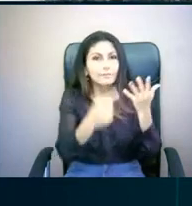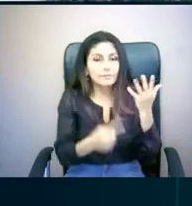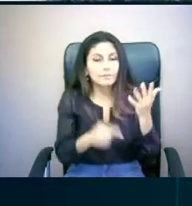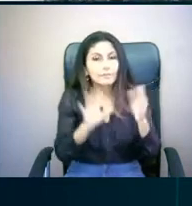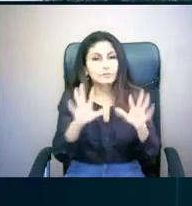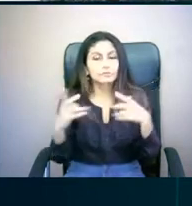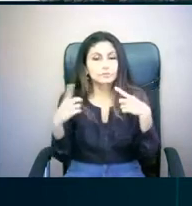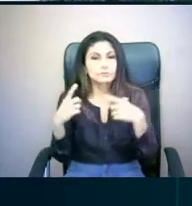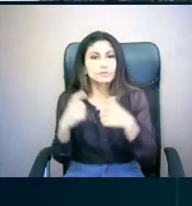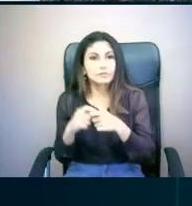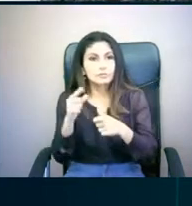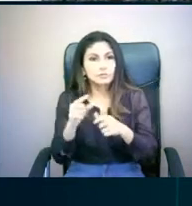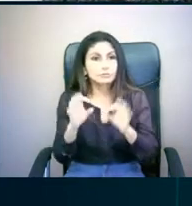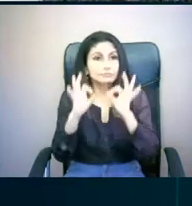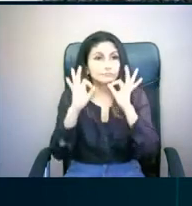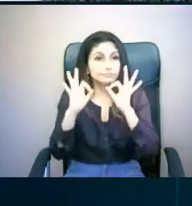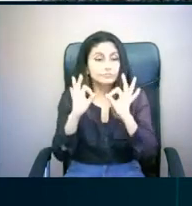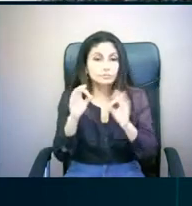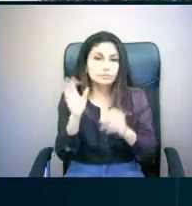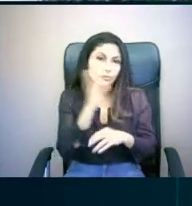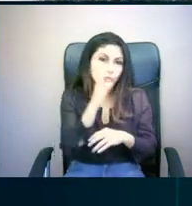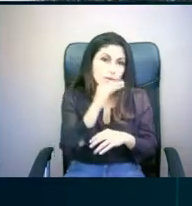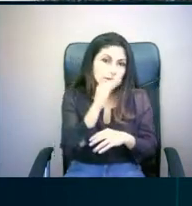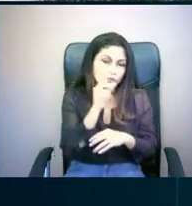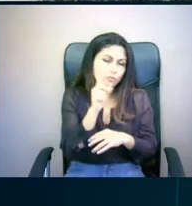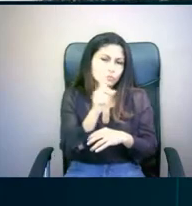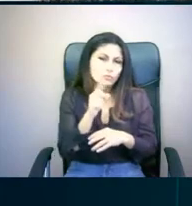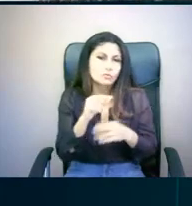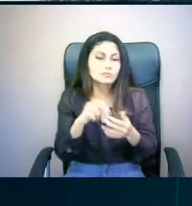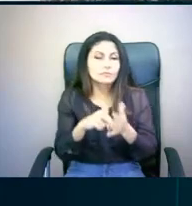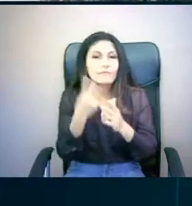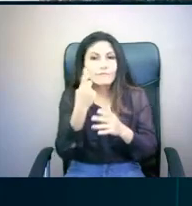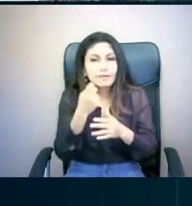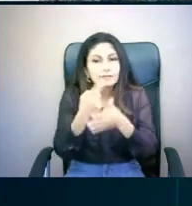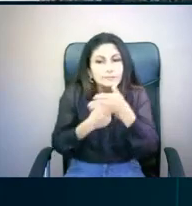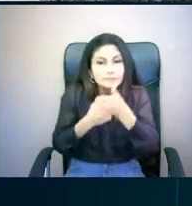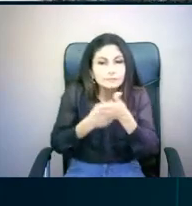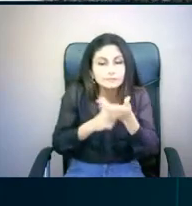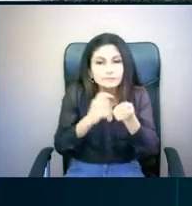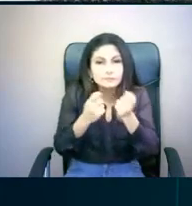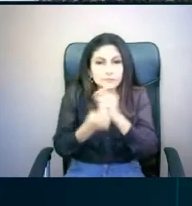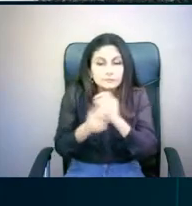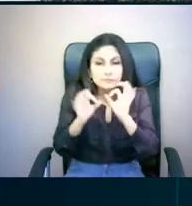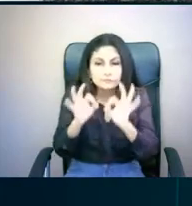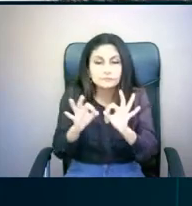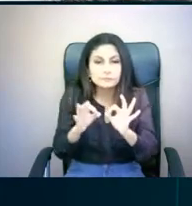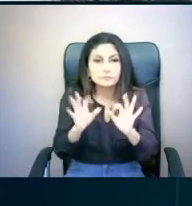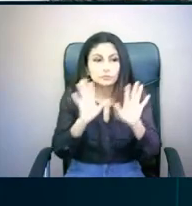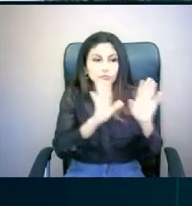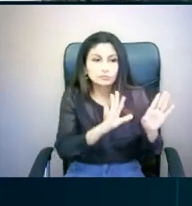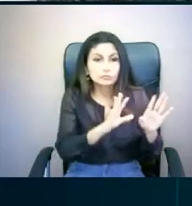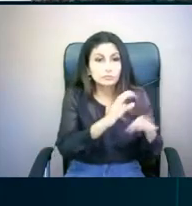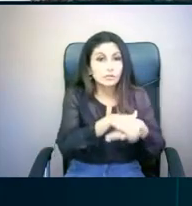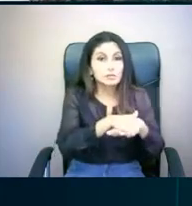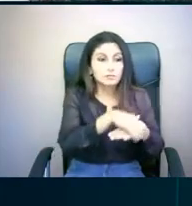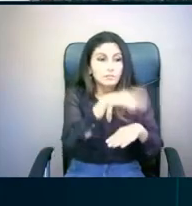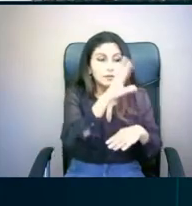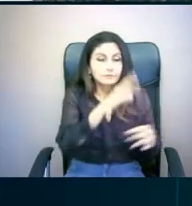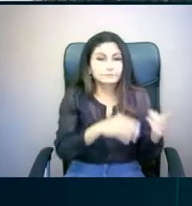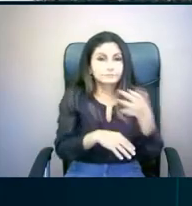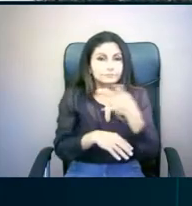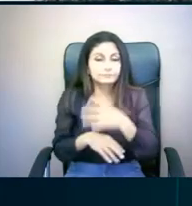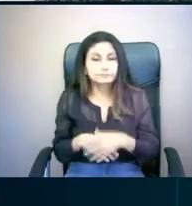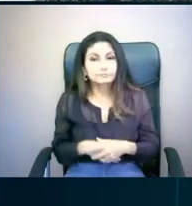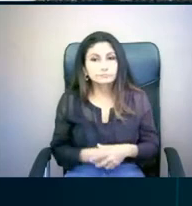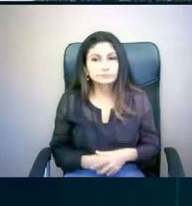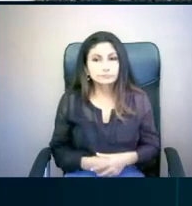español, no están tan refinadas, no es que no existan, sino que no están tan refinadas como si lo están para el lenguaje inglés, pero ya lo miraremos en su detalle. Entonces, el